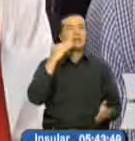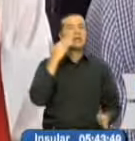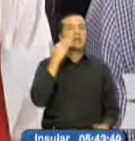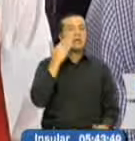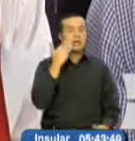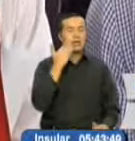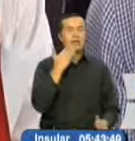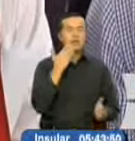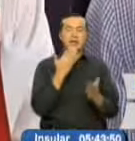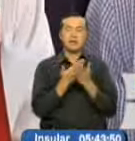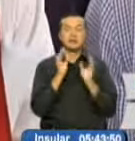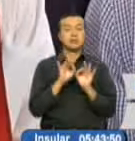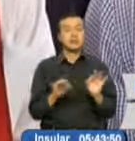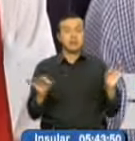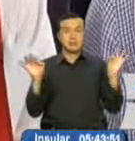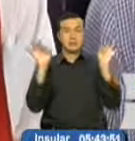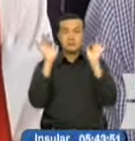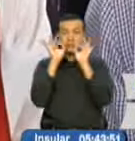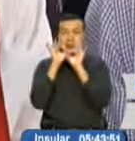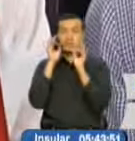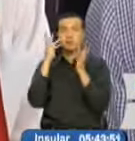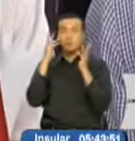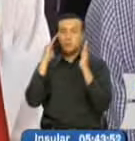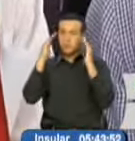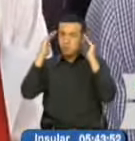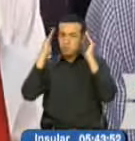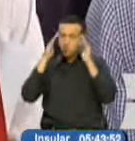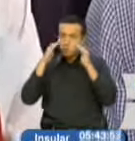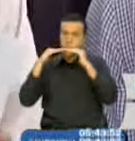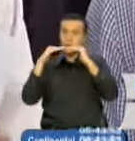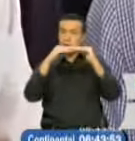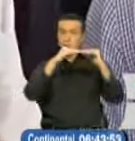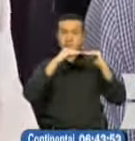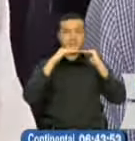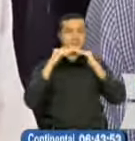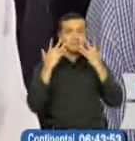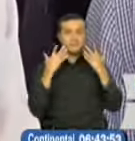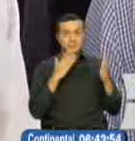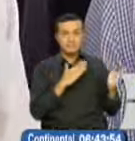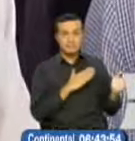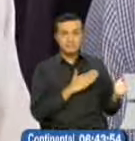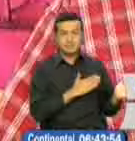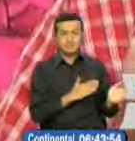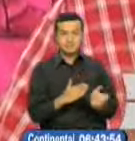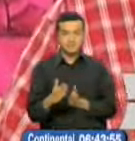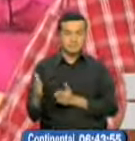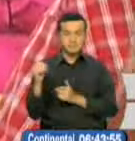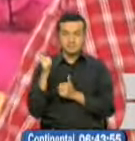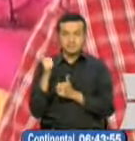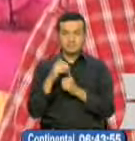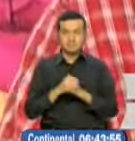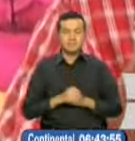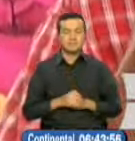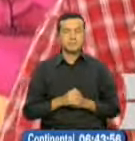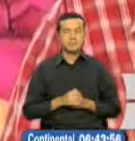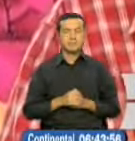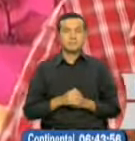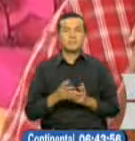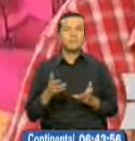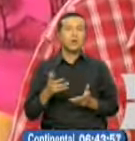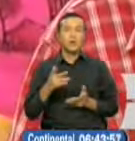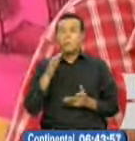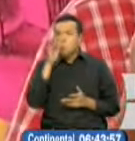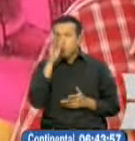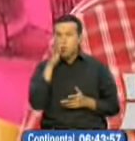papel trascendental en defensa de la democracia que ha tenido en estos días. No vamos a caer en el juego,